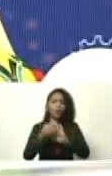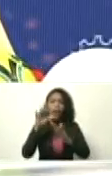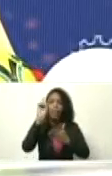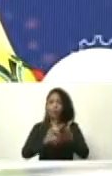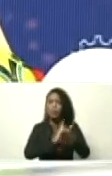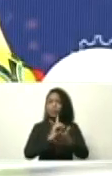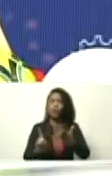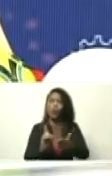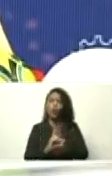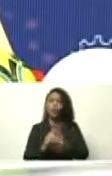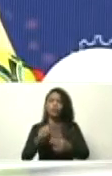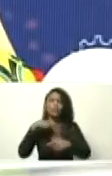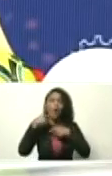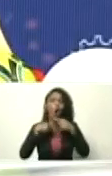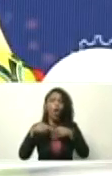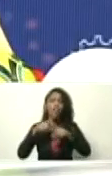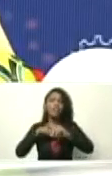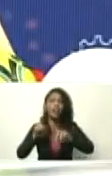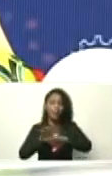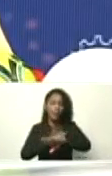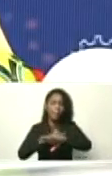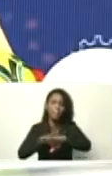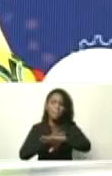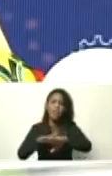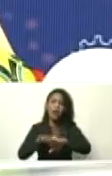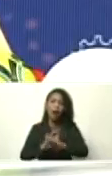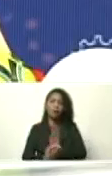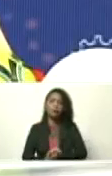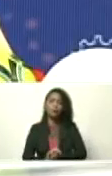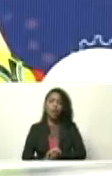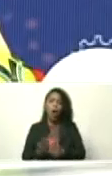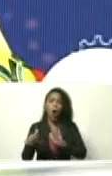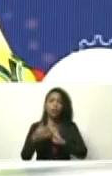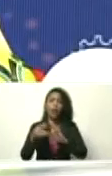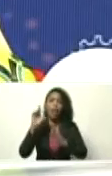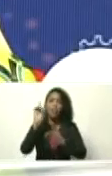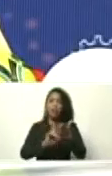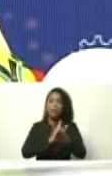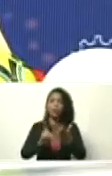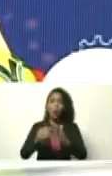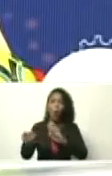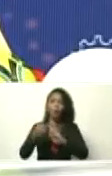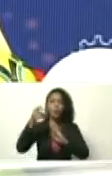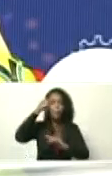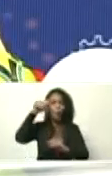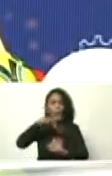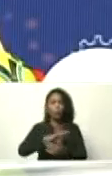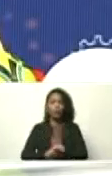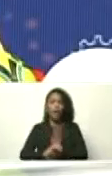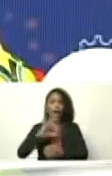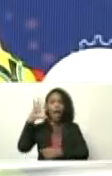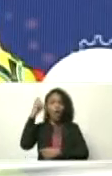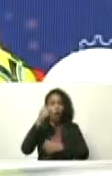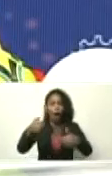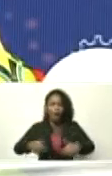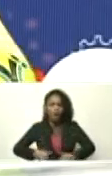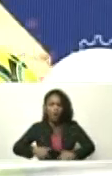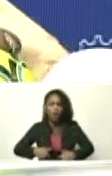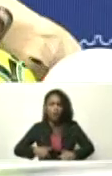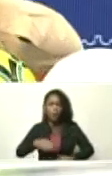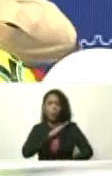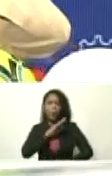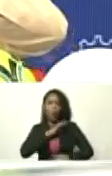contra la discriminación racial, contra la discriminación al pueblo. Y logró, por esfuerzo propio e